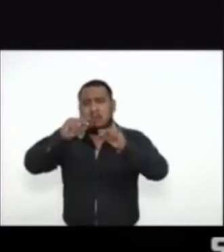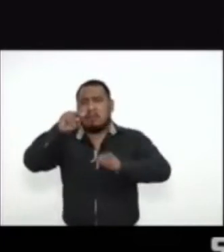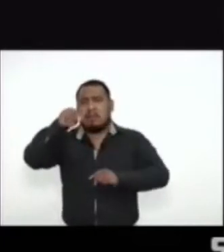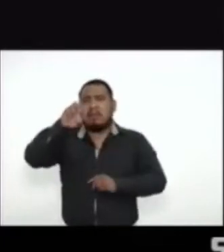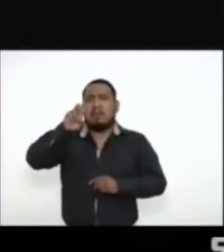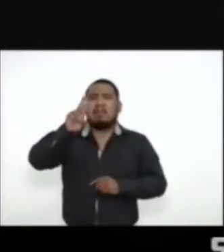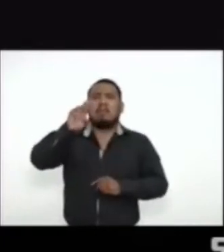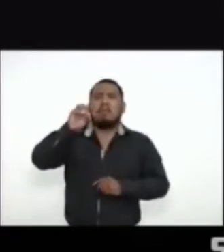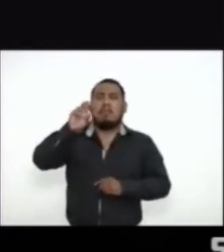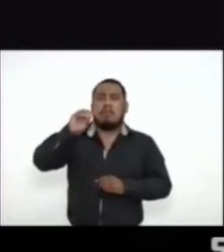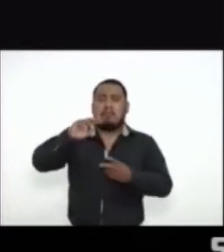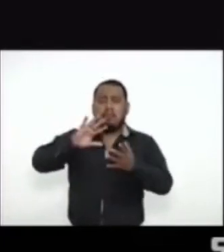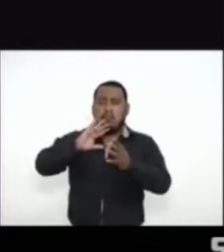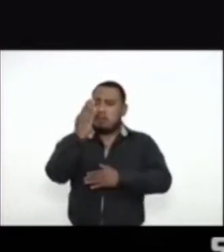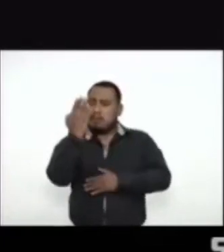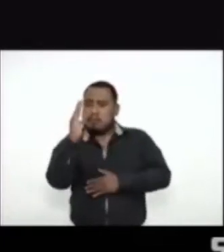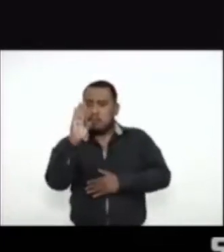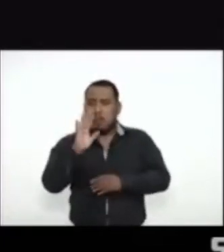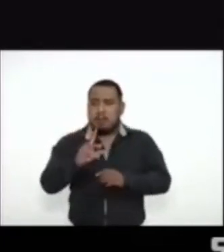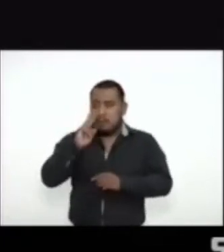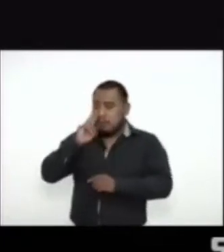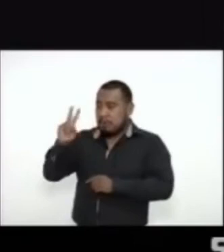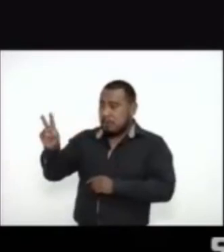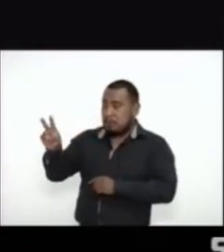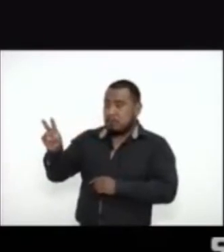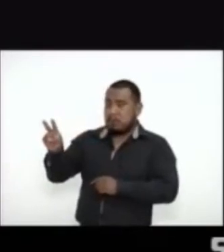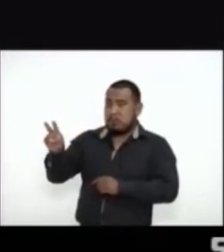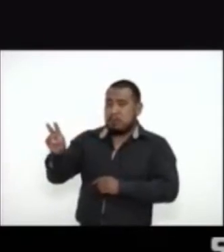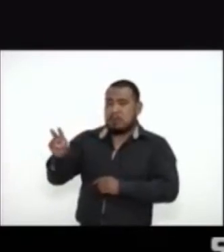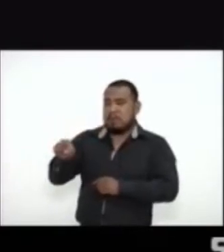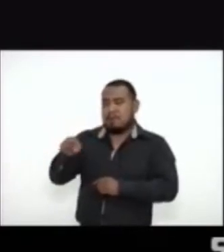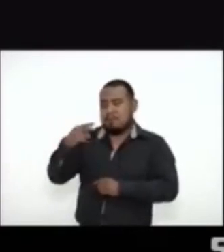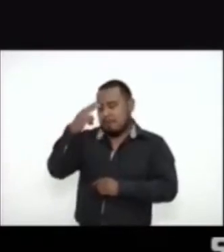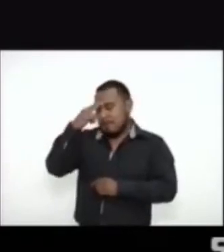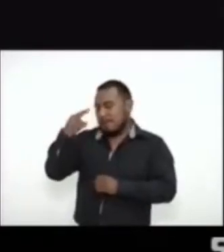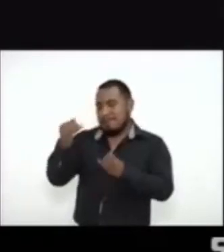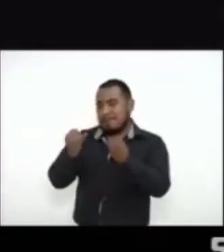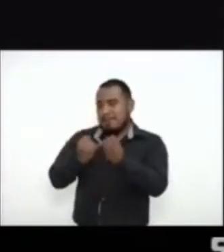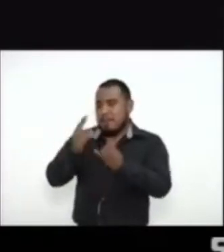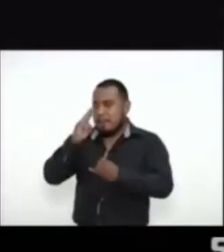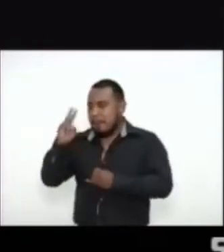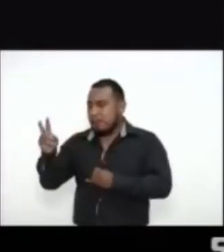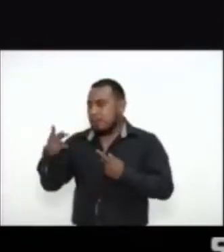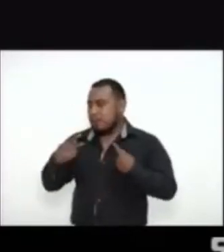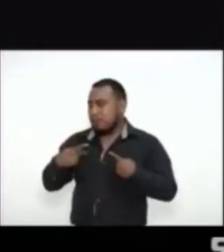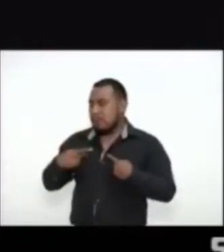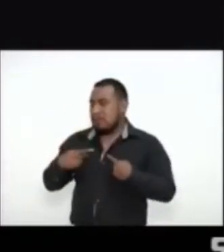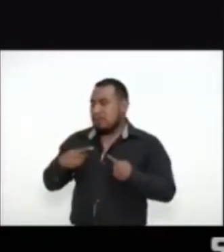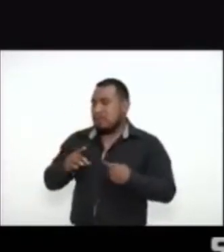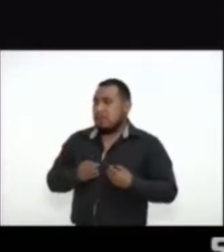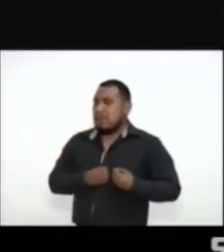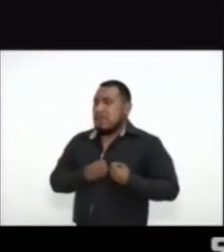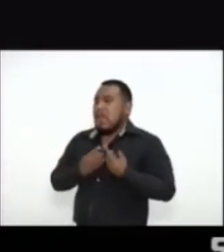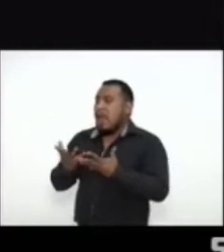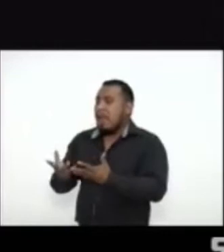cuando vemos la desgracia en otra persona, y para eso los mexicanos somos únicos, tenemos este deseo de